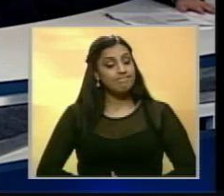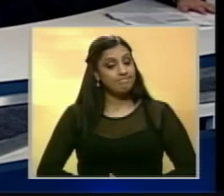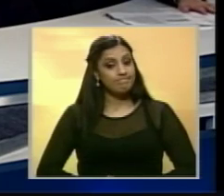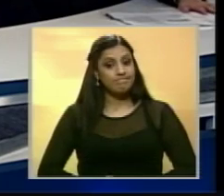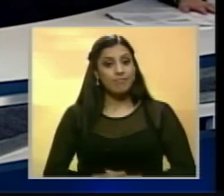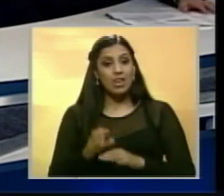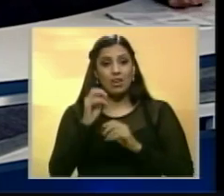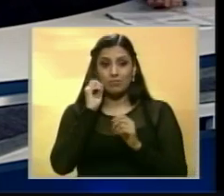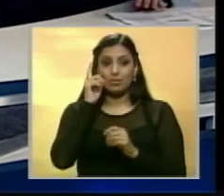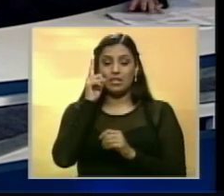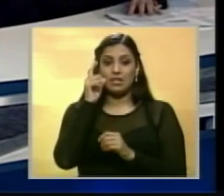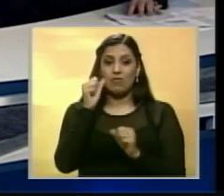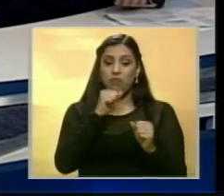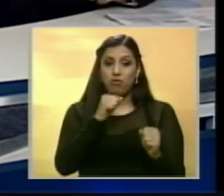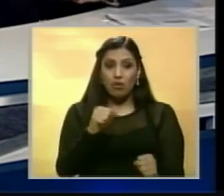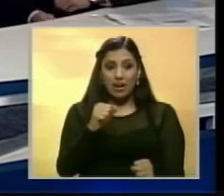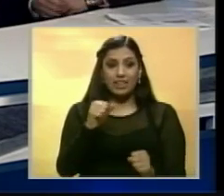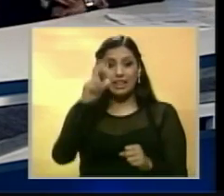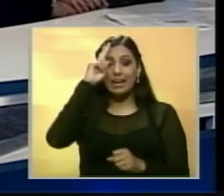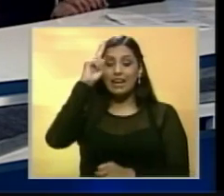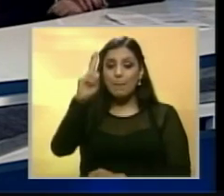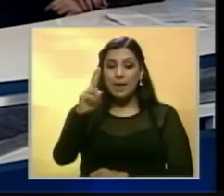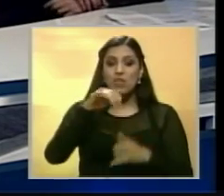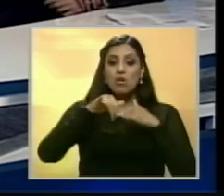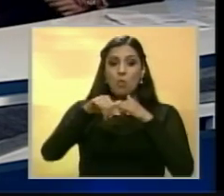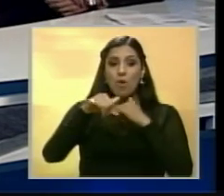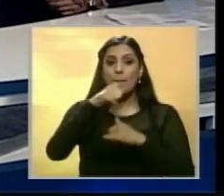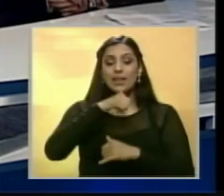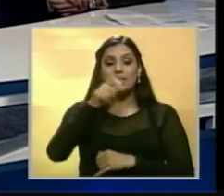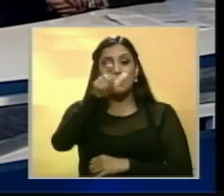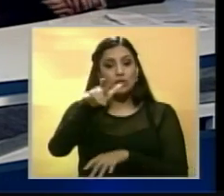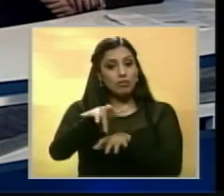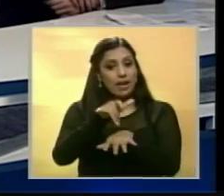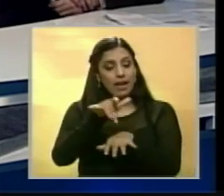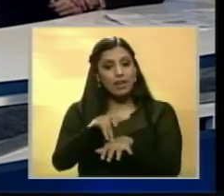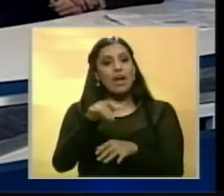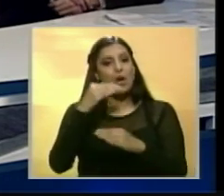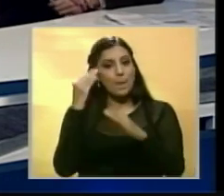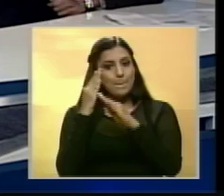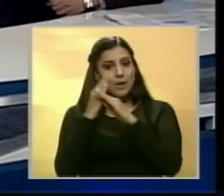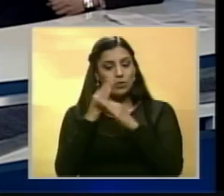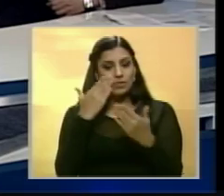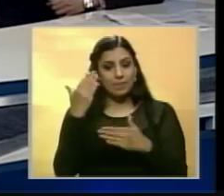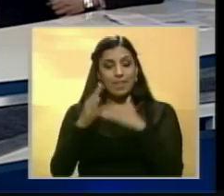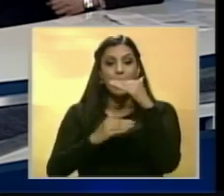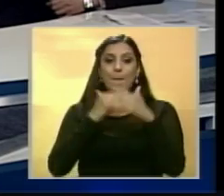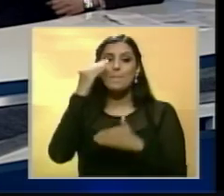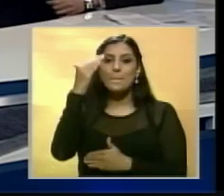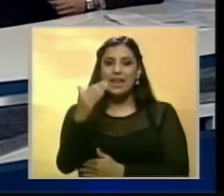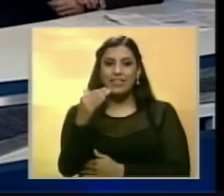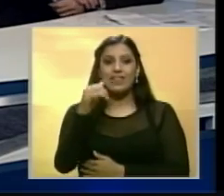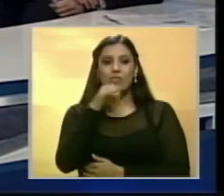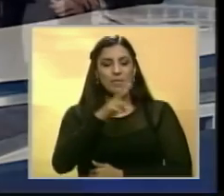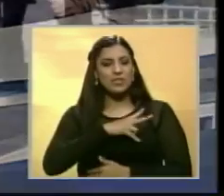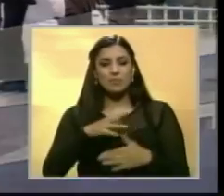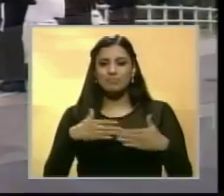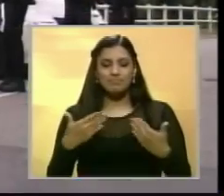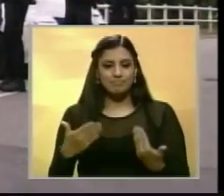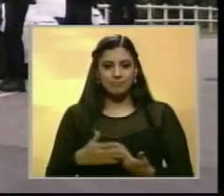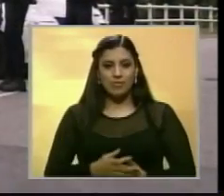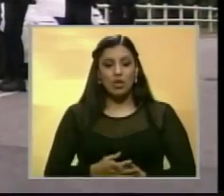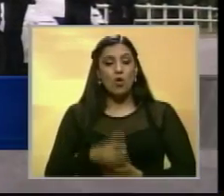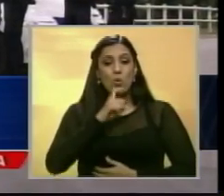un exhorto muy contundente al respeto y a la tolerancia. Amigos, momentos de hacer una breve pausa. Más adelante en su noticiero